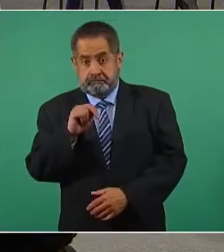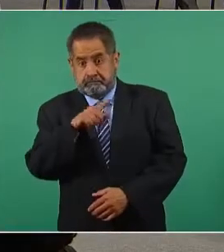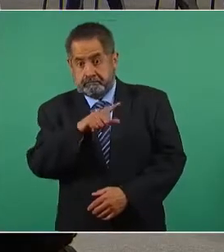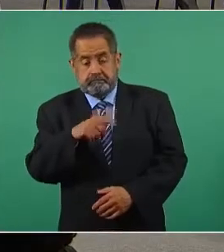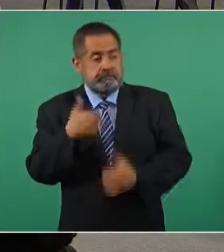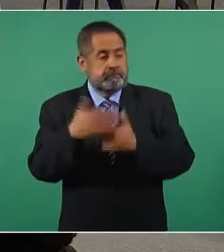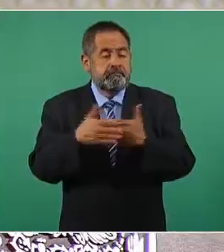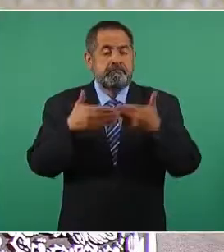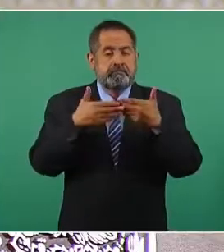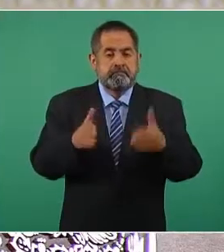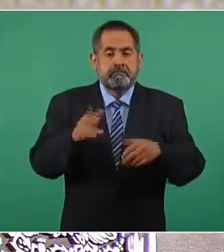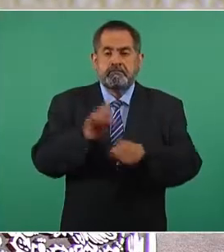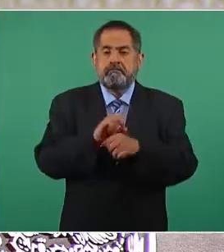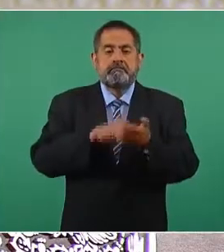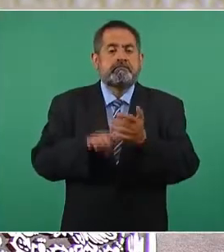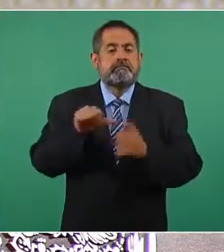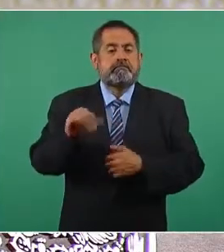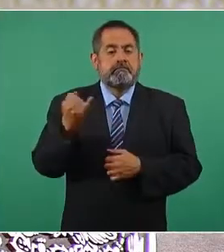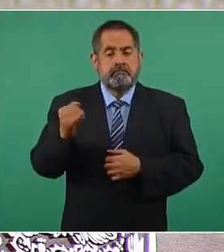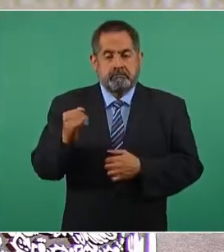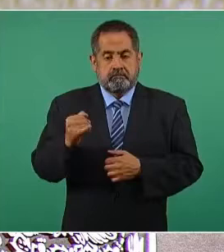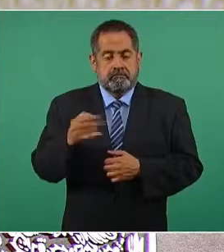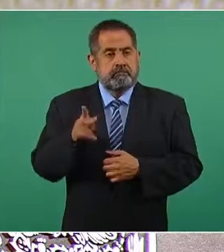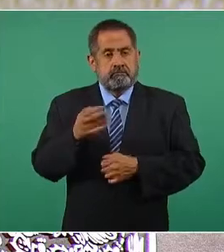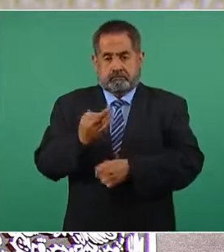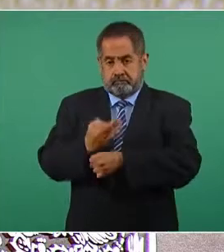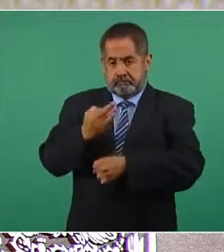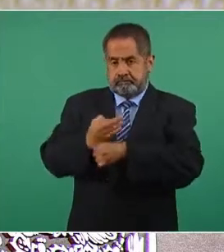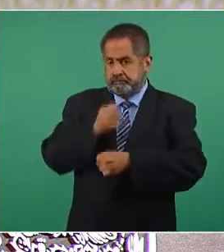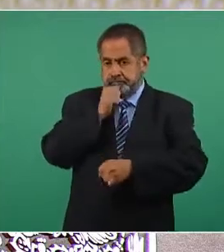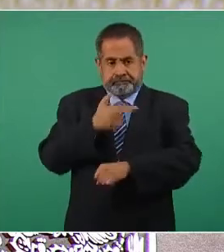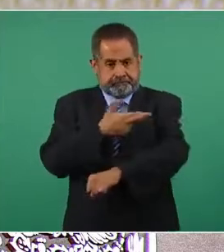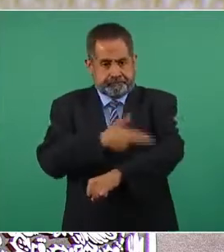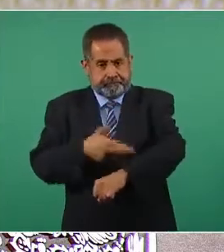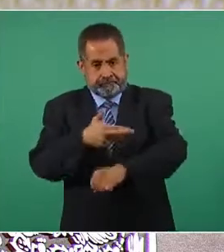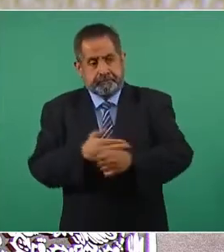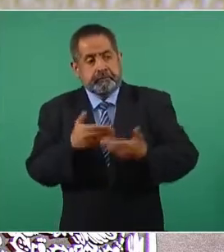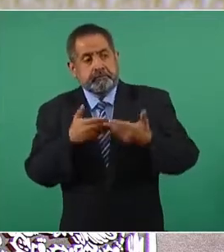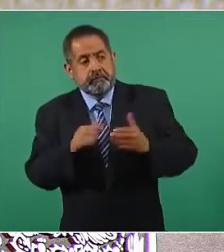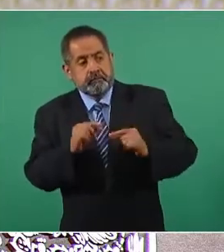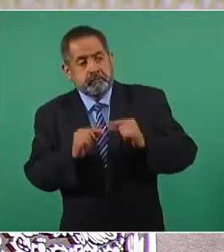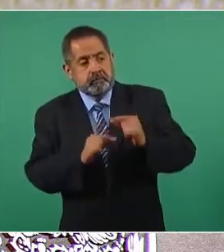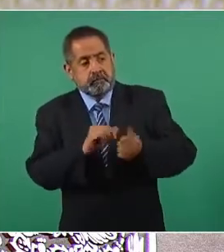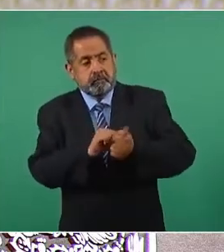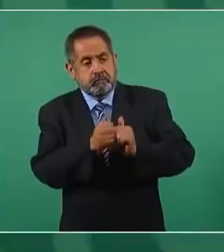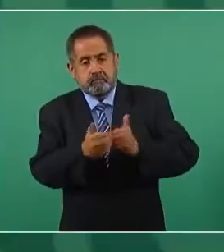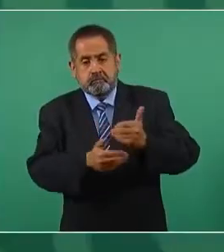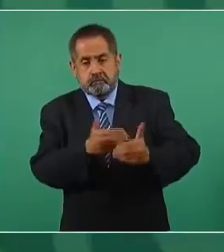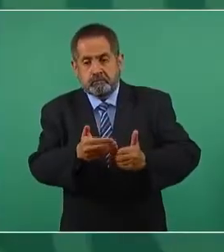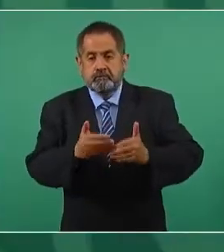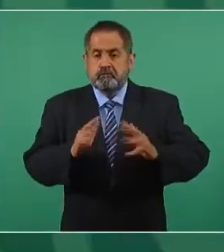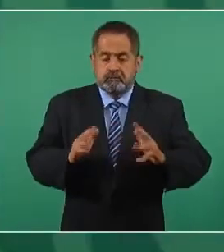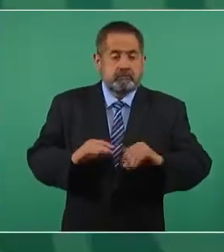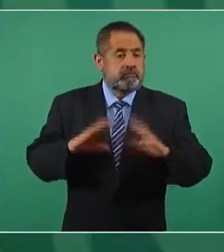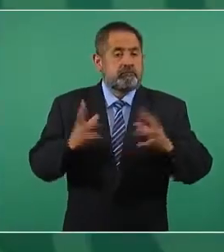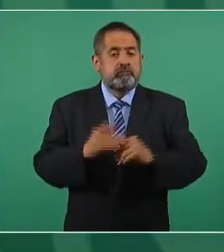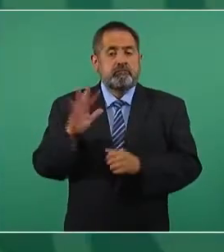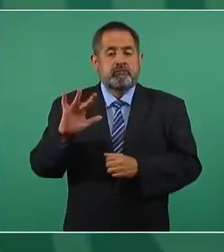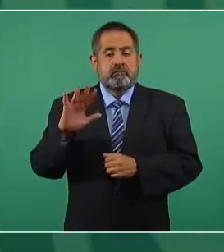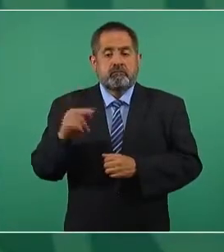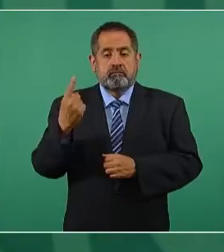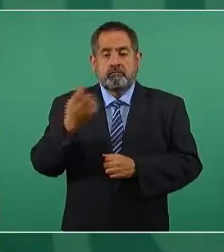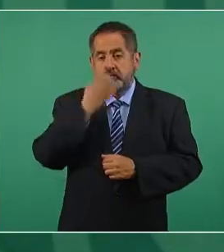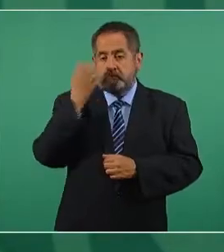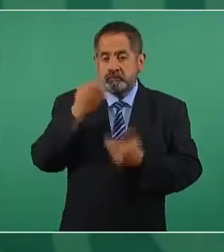manera general el 16 de junio, pero ahorita están en ese proceso de iniciar poco a poco, y de 51 escuelas